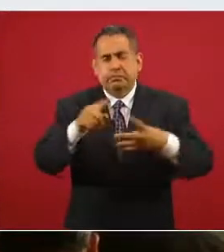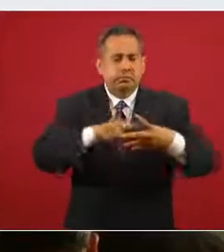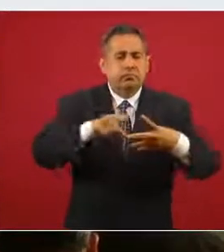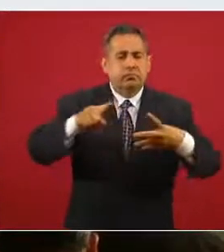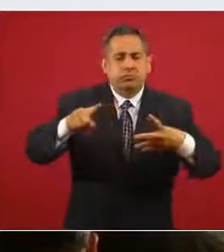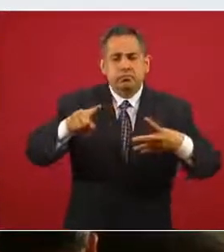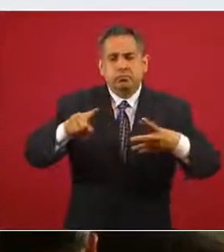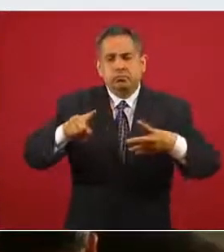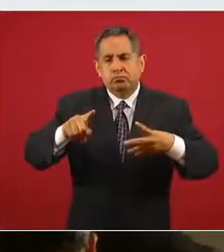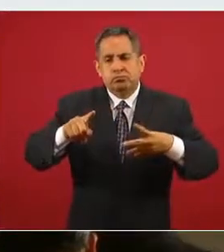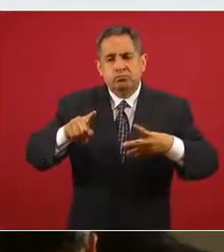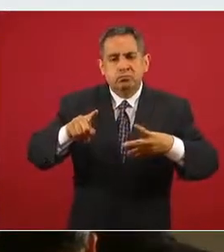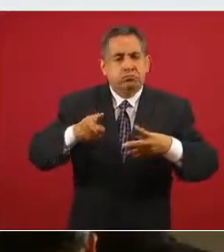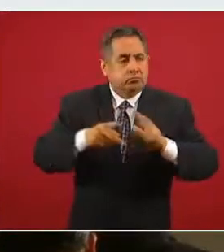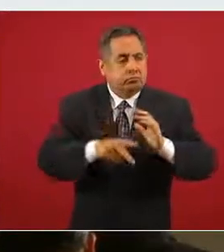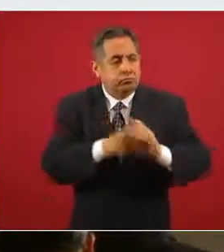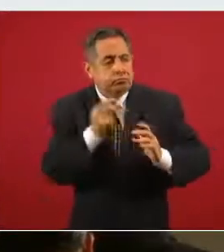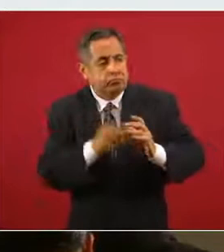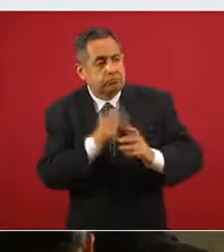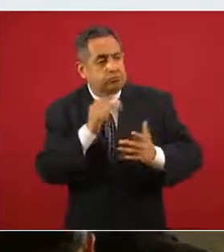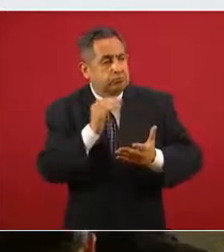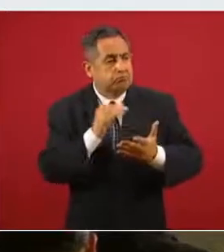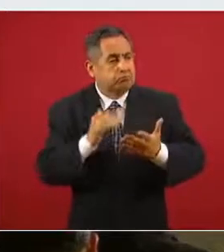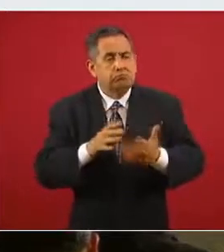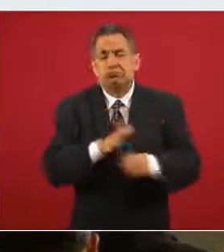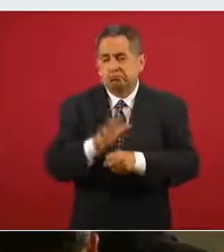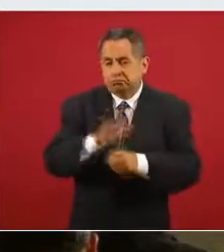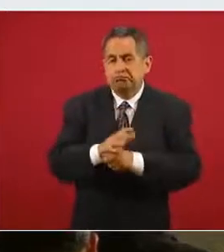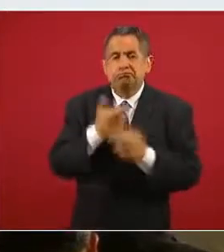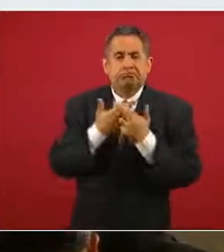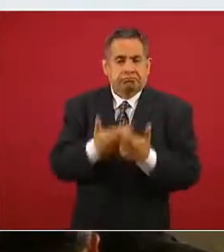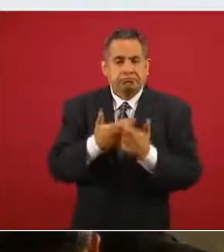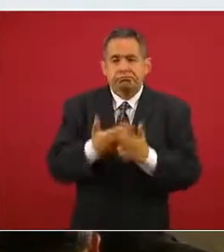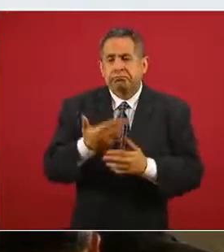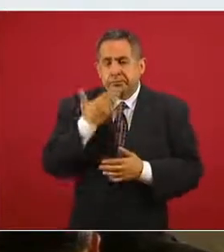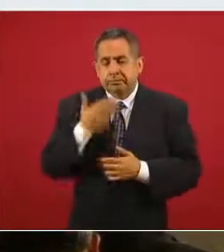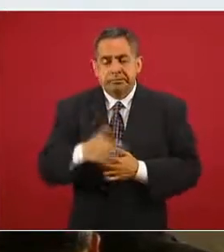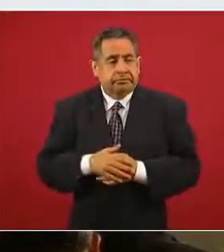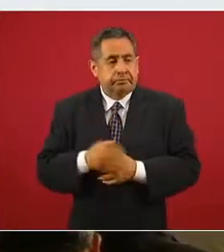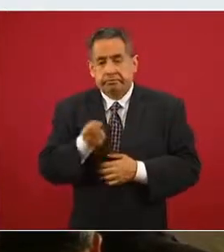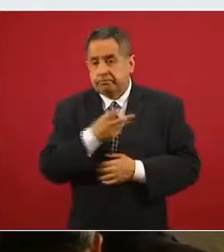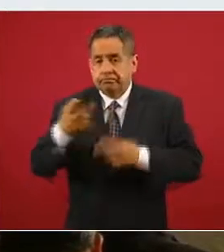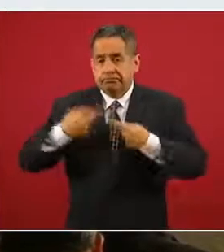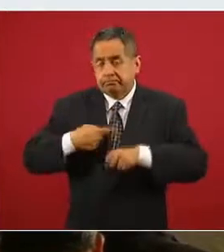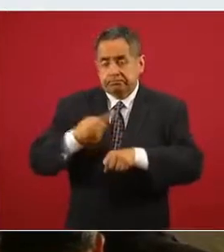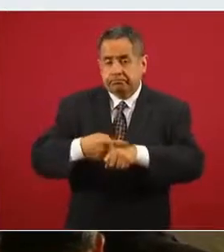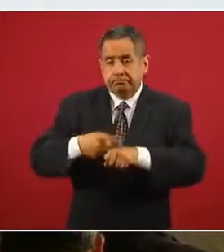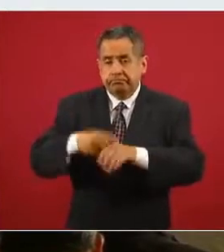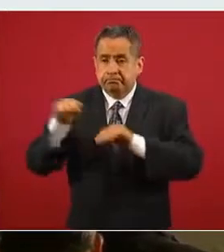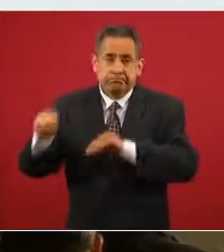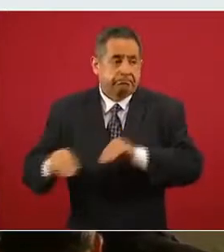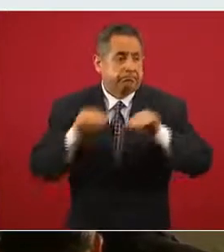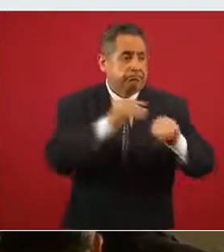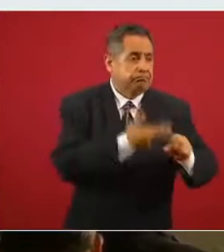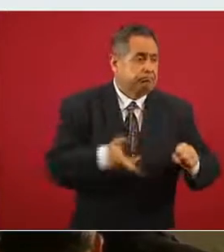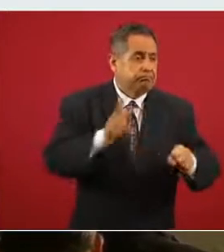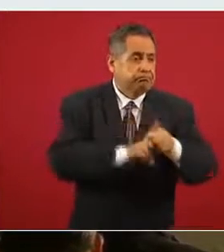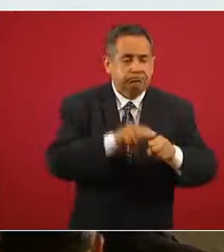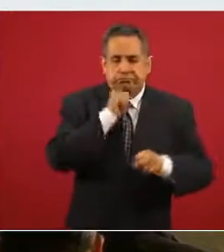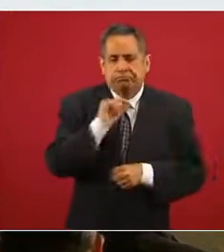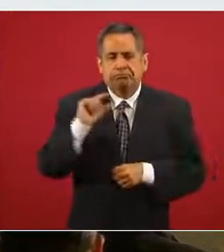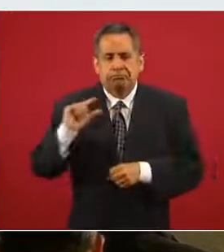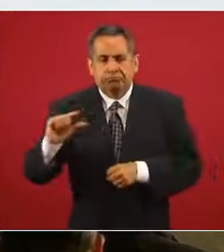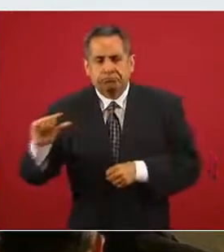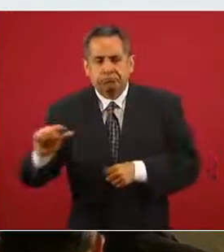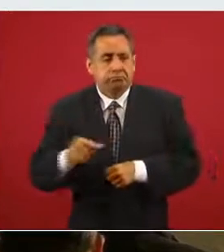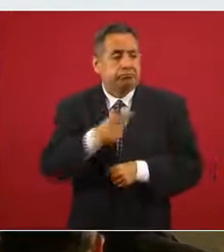entonces se están desocupando los hospitales en la medida en que hay menos personas que ingresan comparadas con las que se